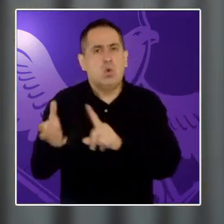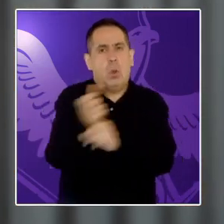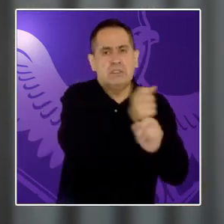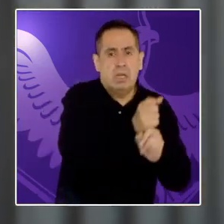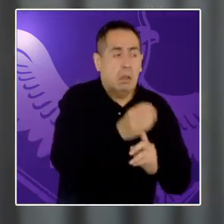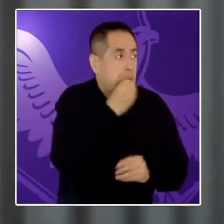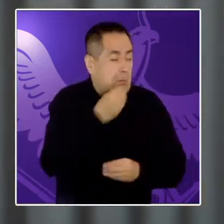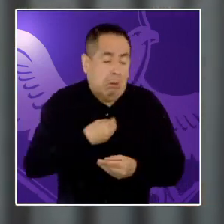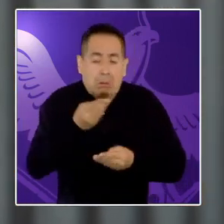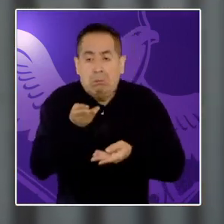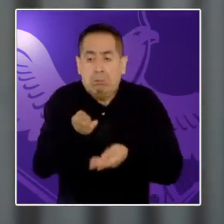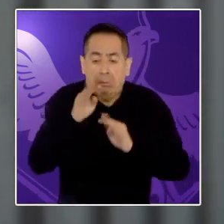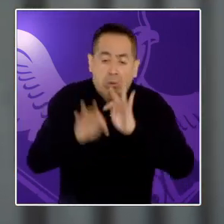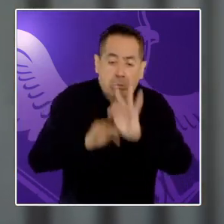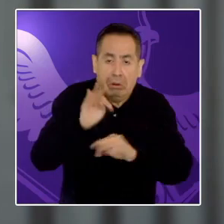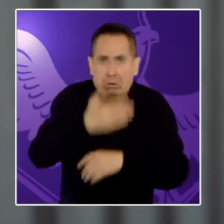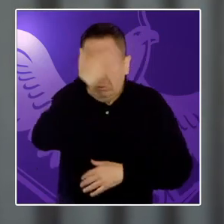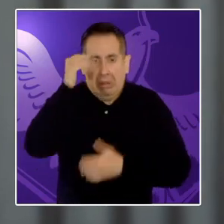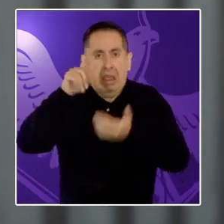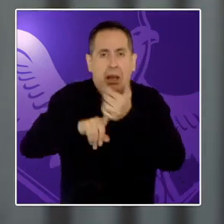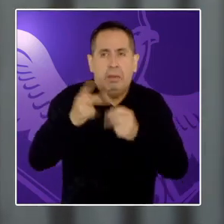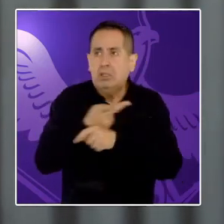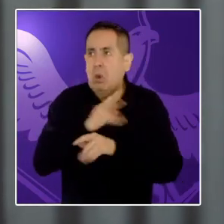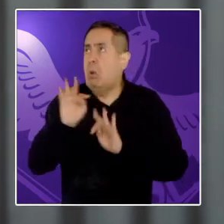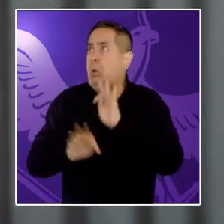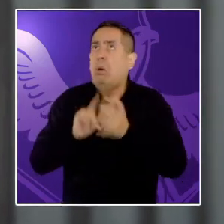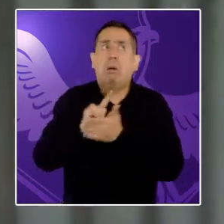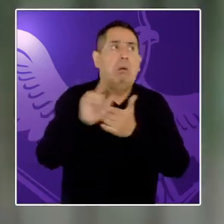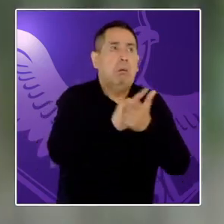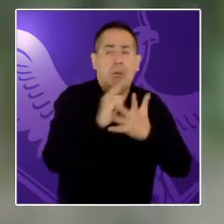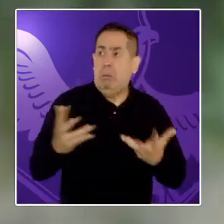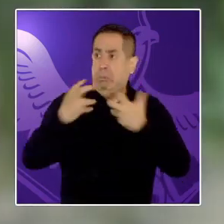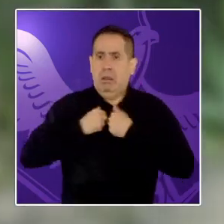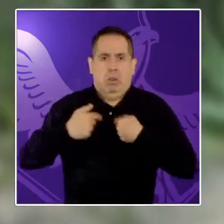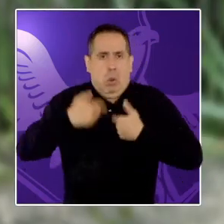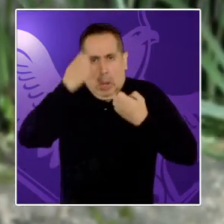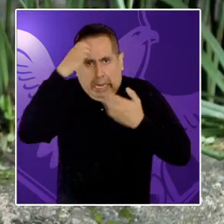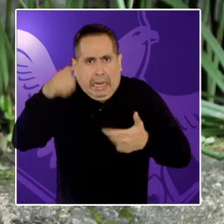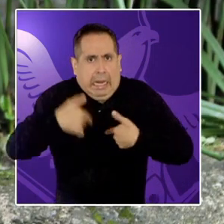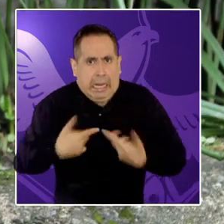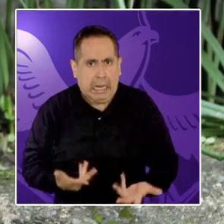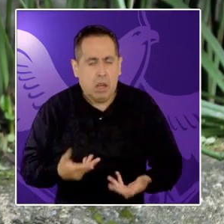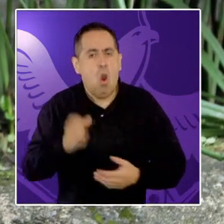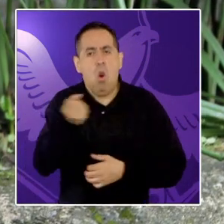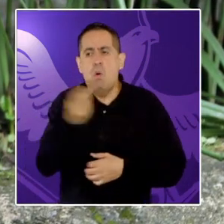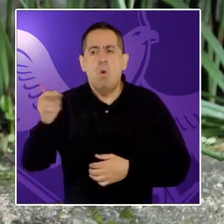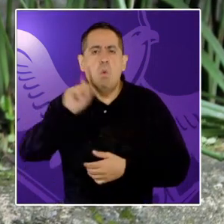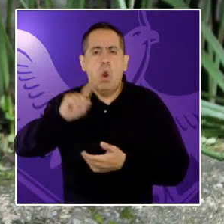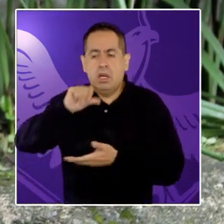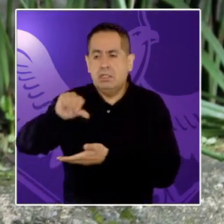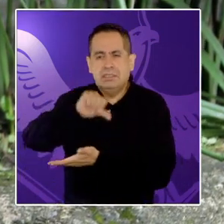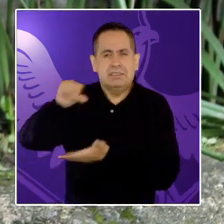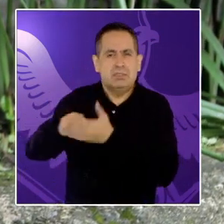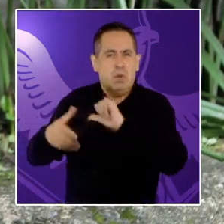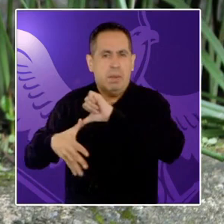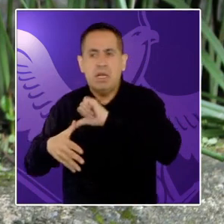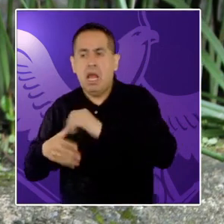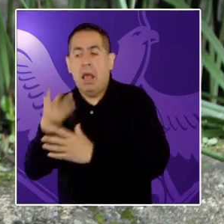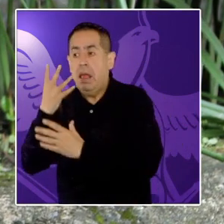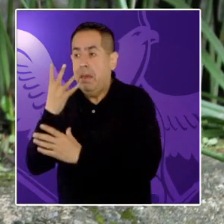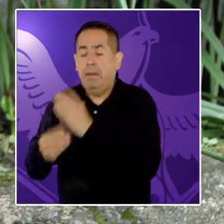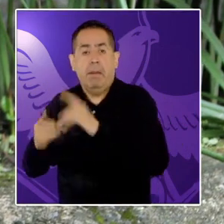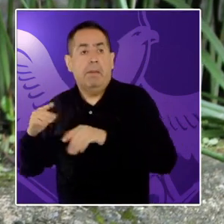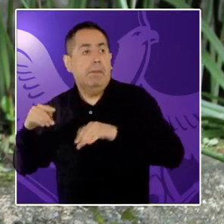seguridad sin ser conscientes de lo que ocurría. Otros casos involucraron a mujeres centroamericanas, migrantes centroamericanas, que